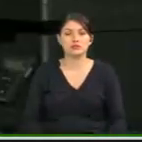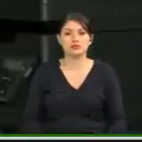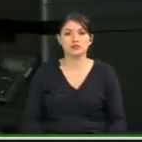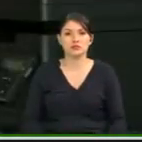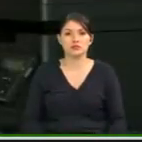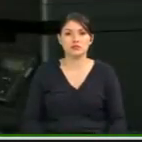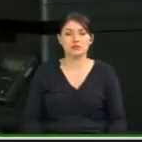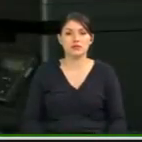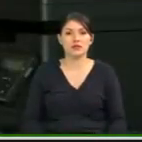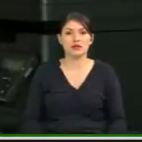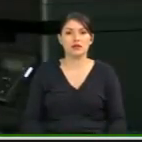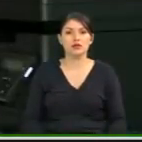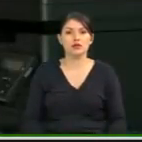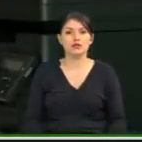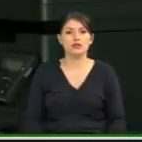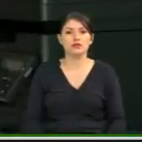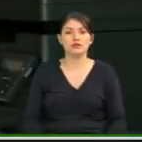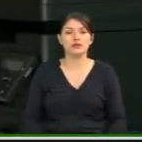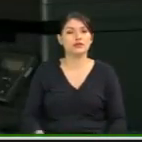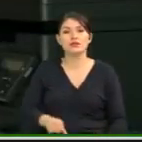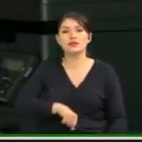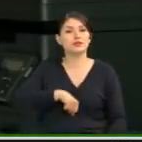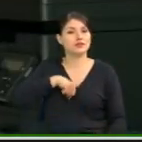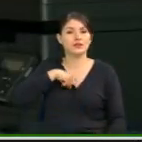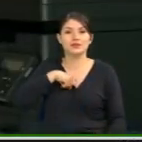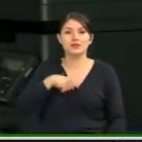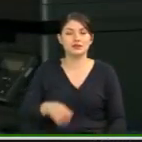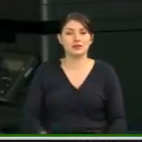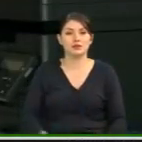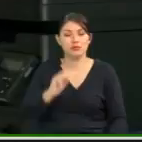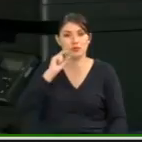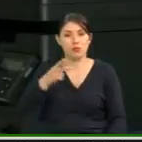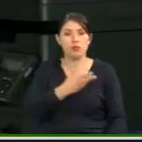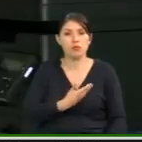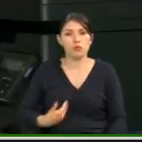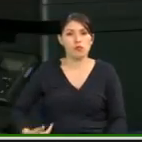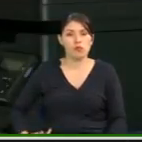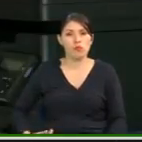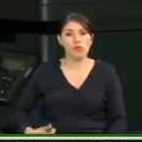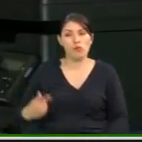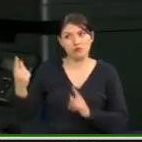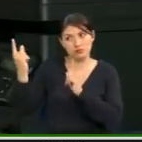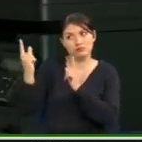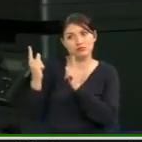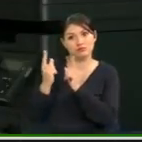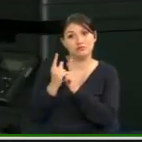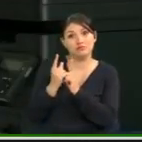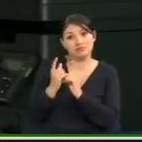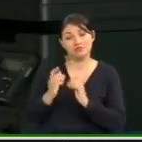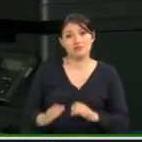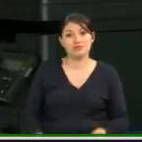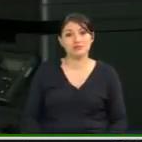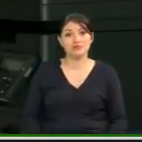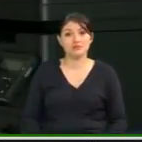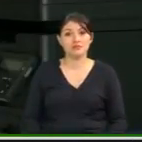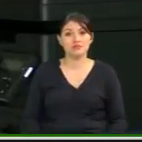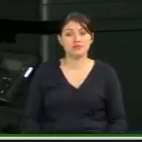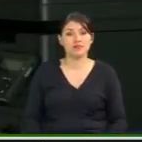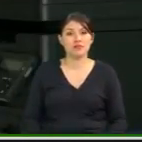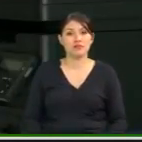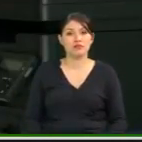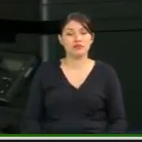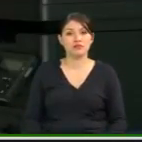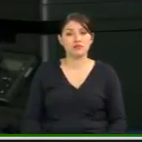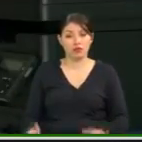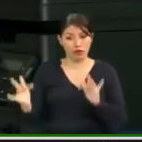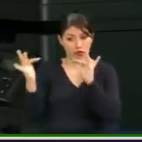No, pues realmente sería un orgullo para mí que el vicepresidente se acercara, porque